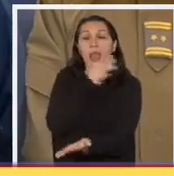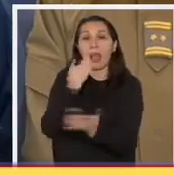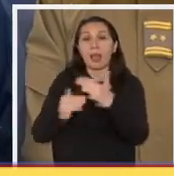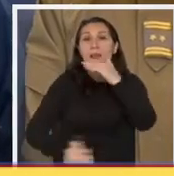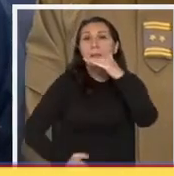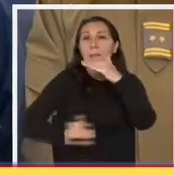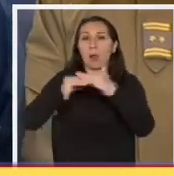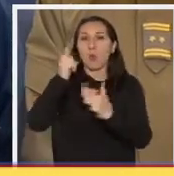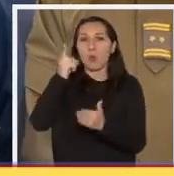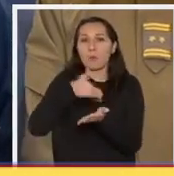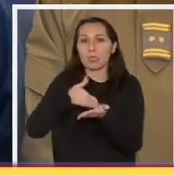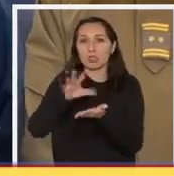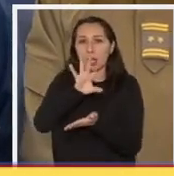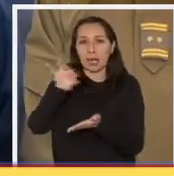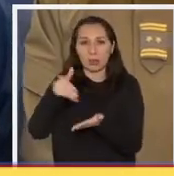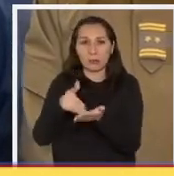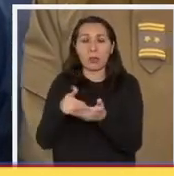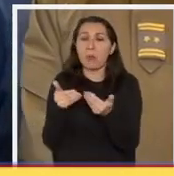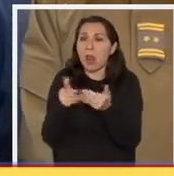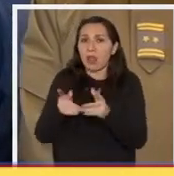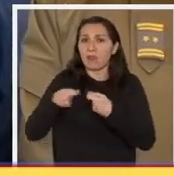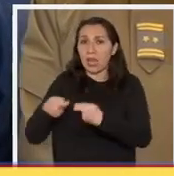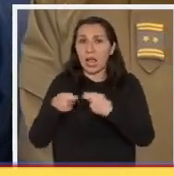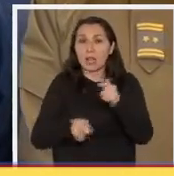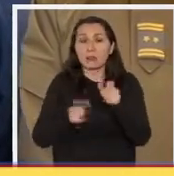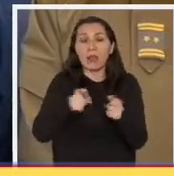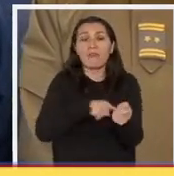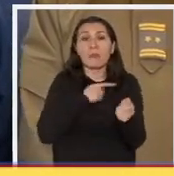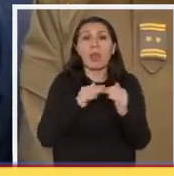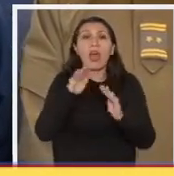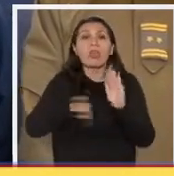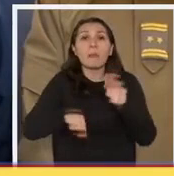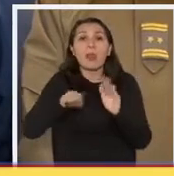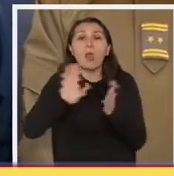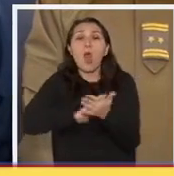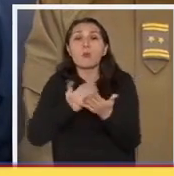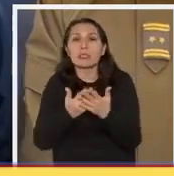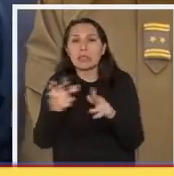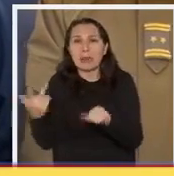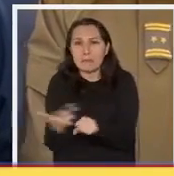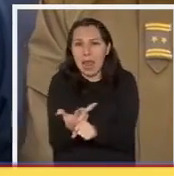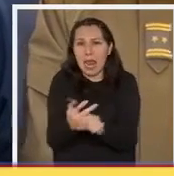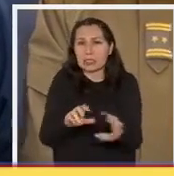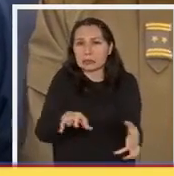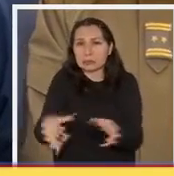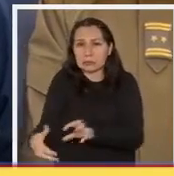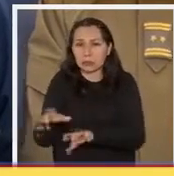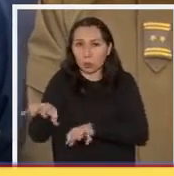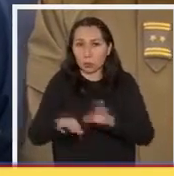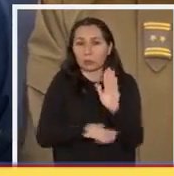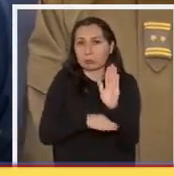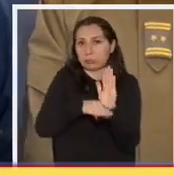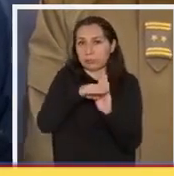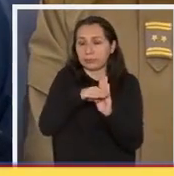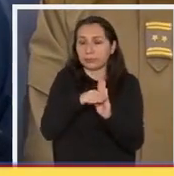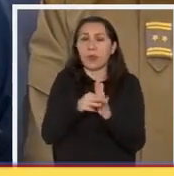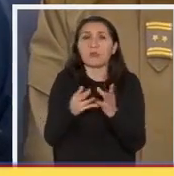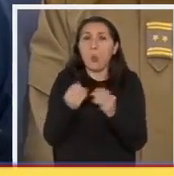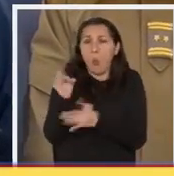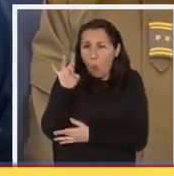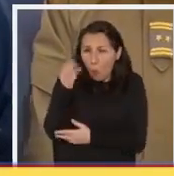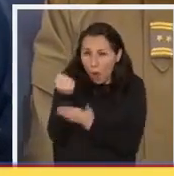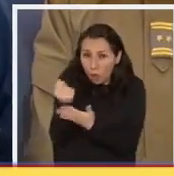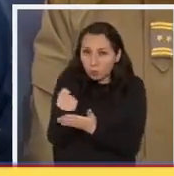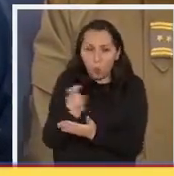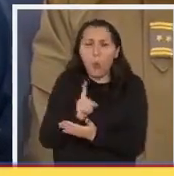hasta 1,5 millones de pesos de libre disposición para las familias afectadas según el nivel de daño que tuvieron. Ahora, esa no es la única ayuda que va a haber. Hay muchos